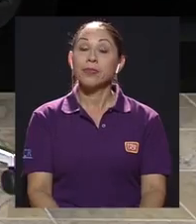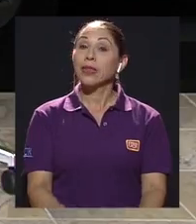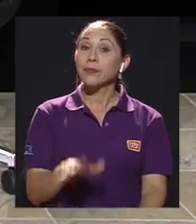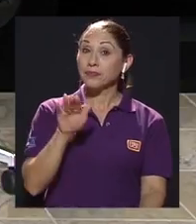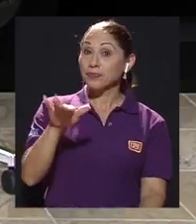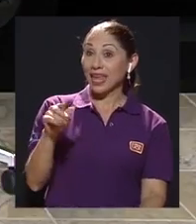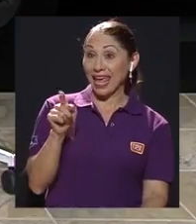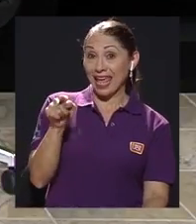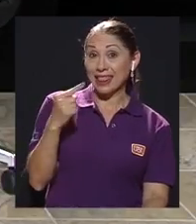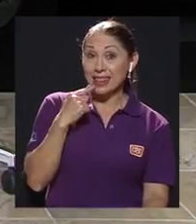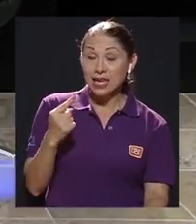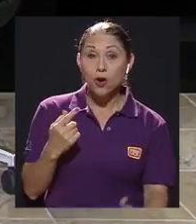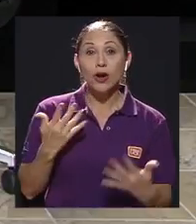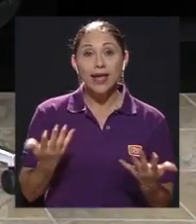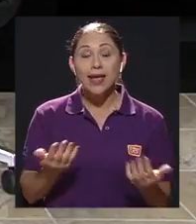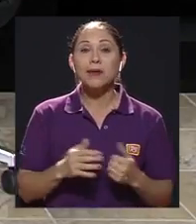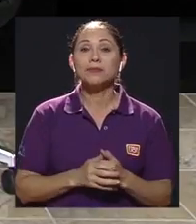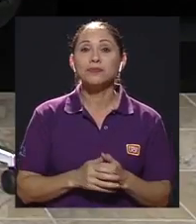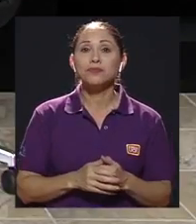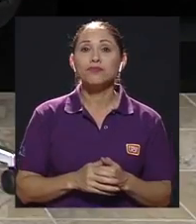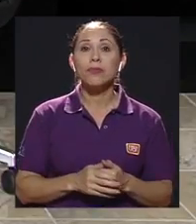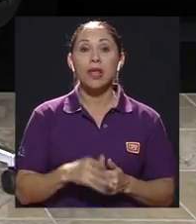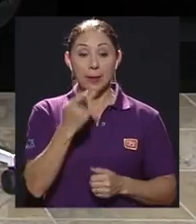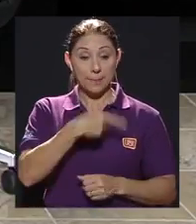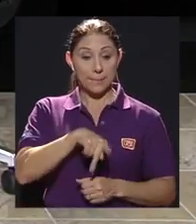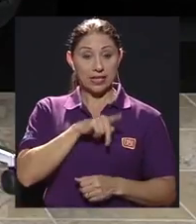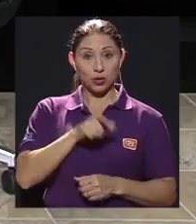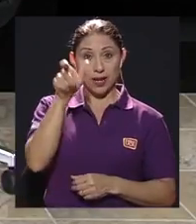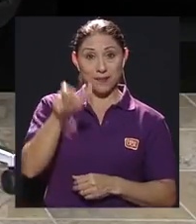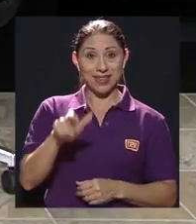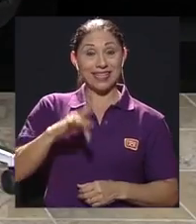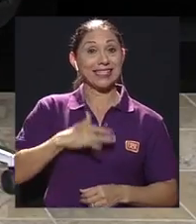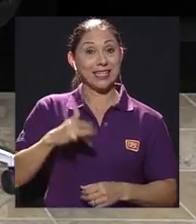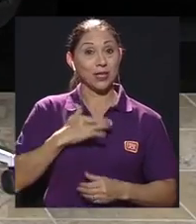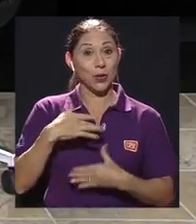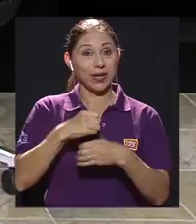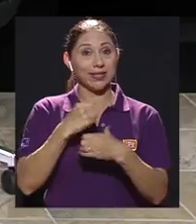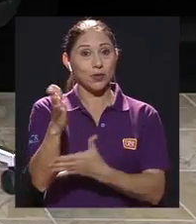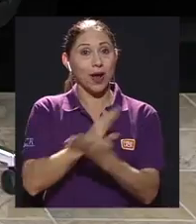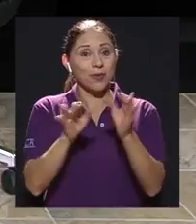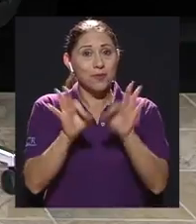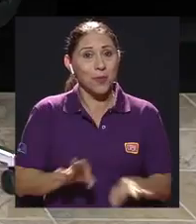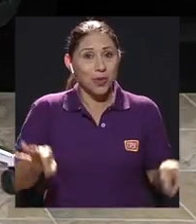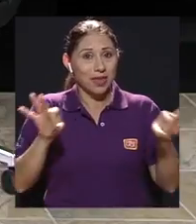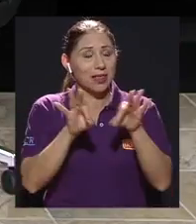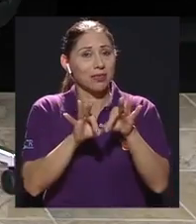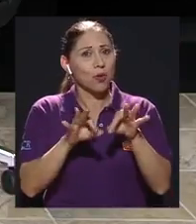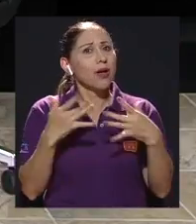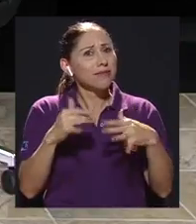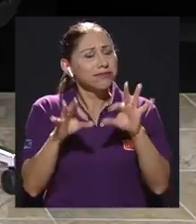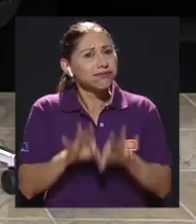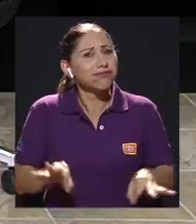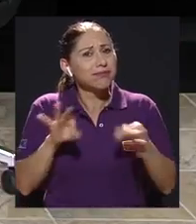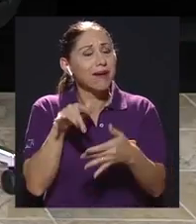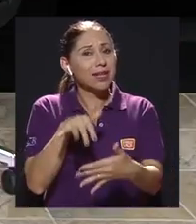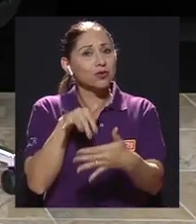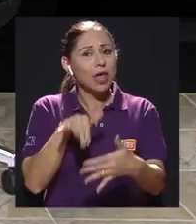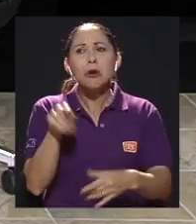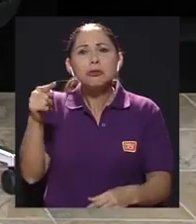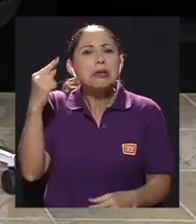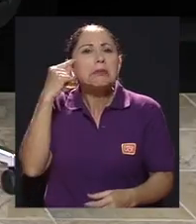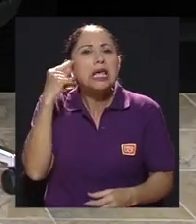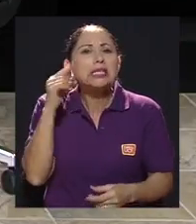Él dijo que en lo personal sintió que hizo algo importante y que valió la pena haber estudiado. ¿Qué piensa usted